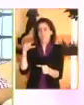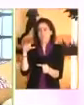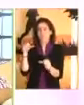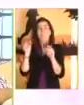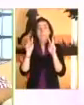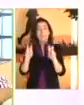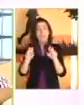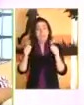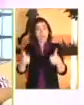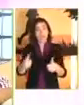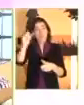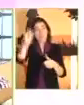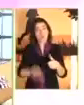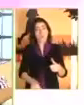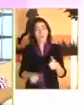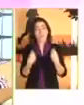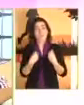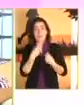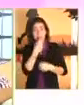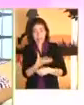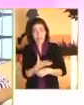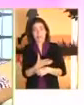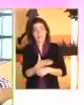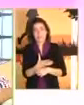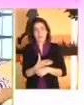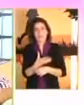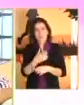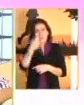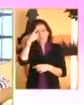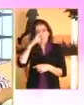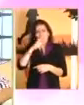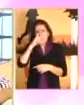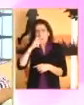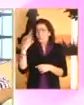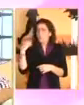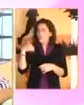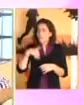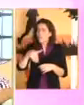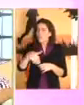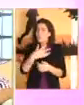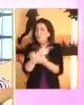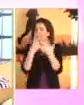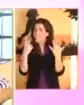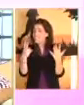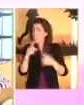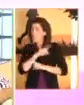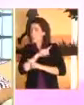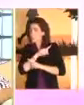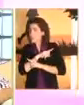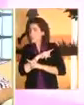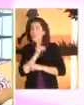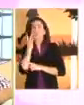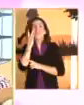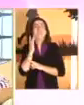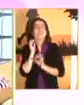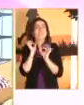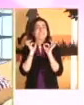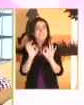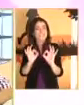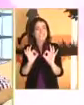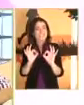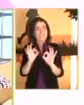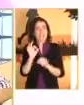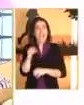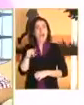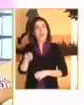Bien, y es que creo, si no me falla la memoria, el próximo 17 de noviembre uh-huh. es el día del contra el cáncer de